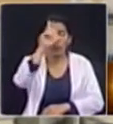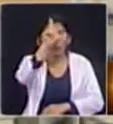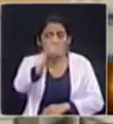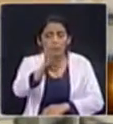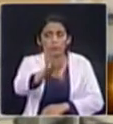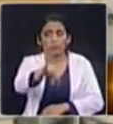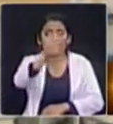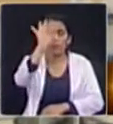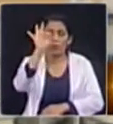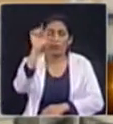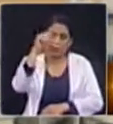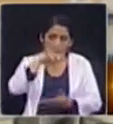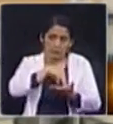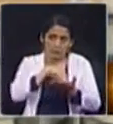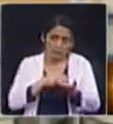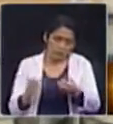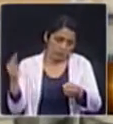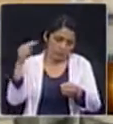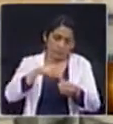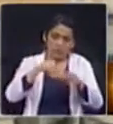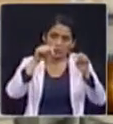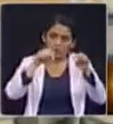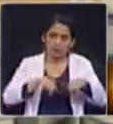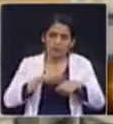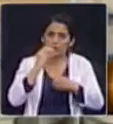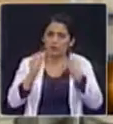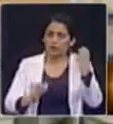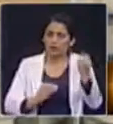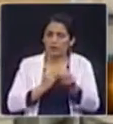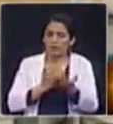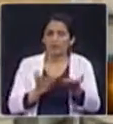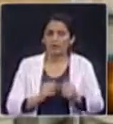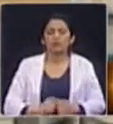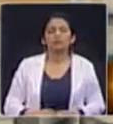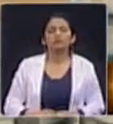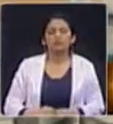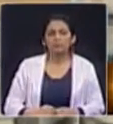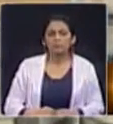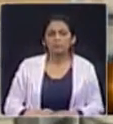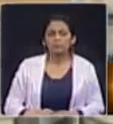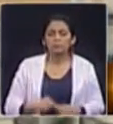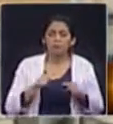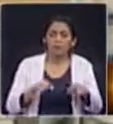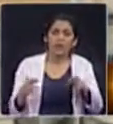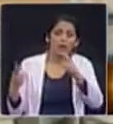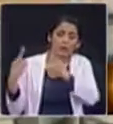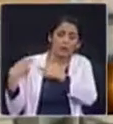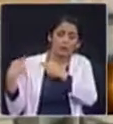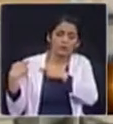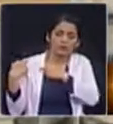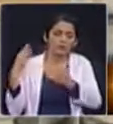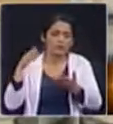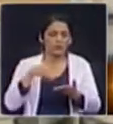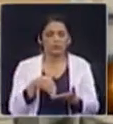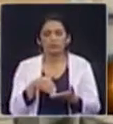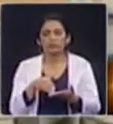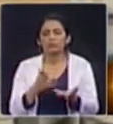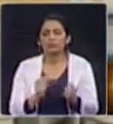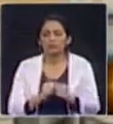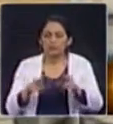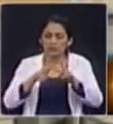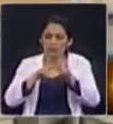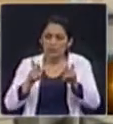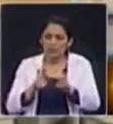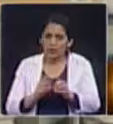mesa, para que de manera expedita participe primero y de manera expedita vaya dando cuenta de los requerimientos que hacen